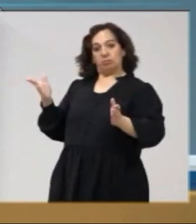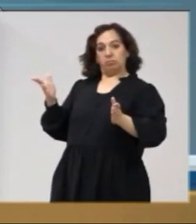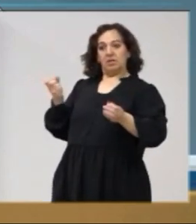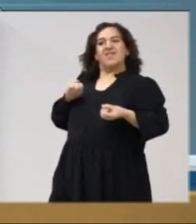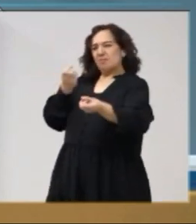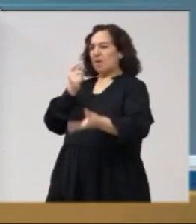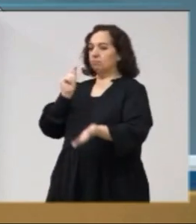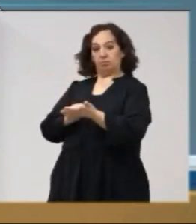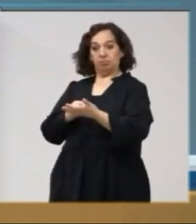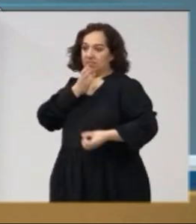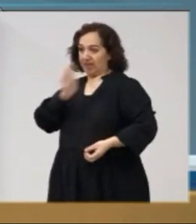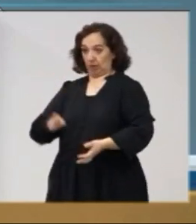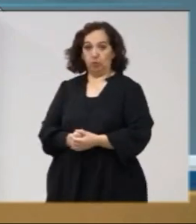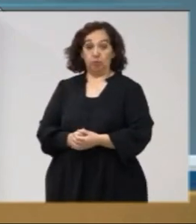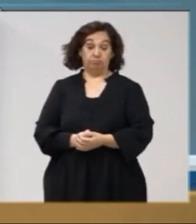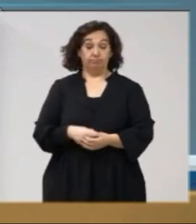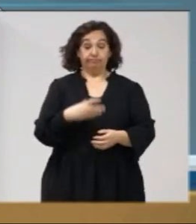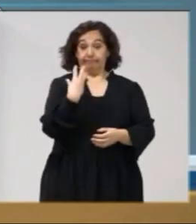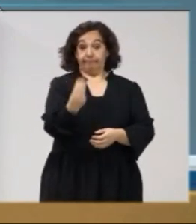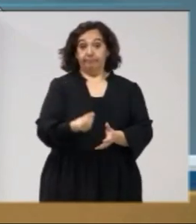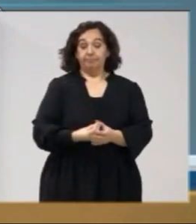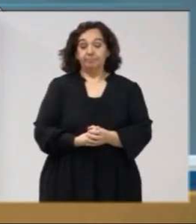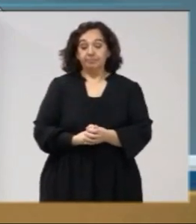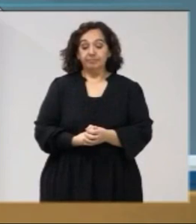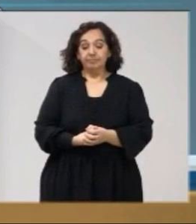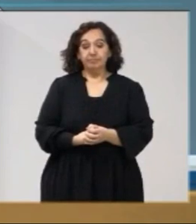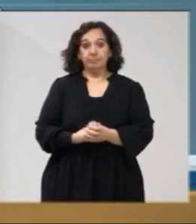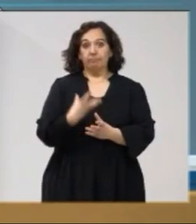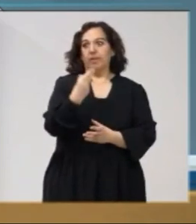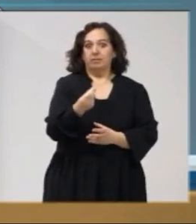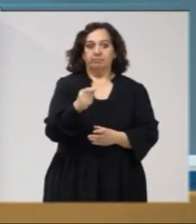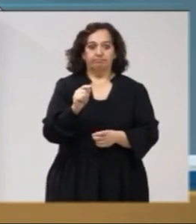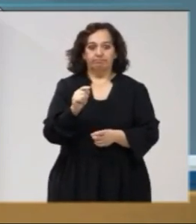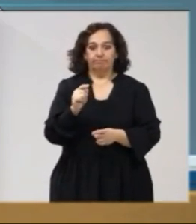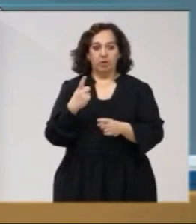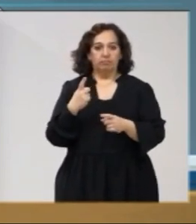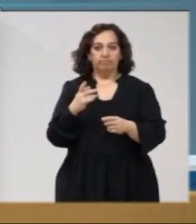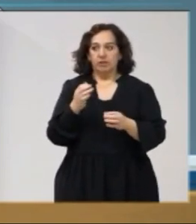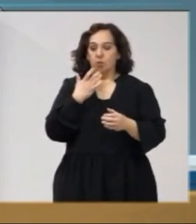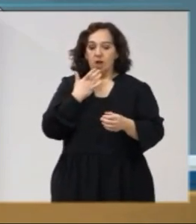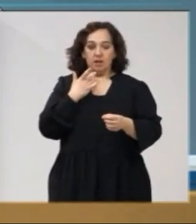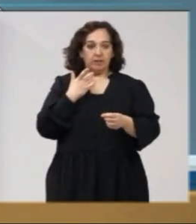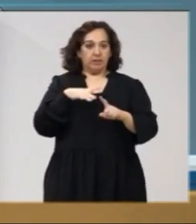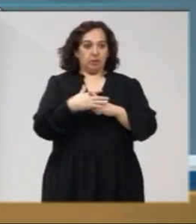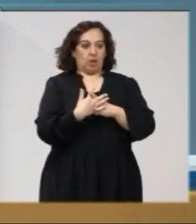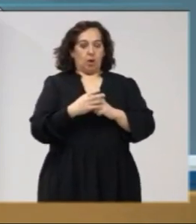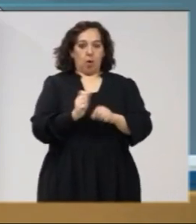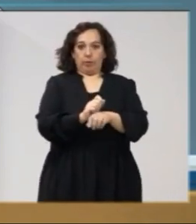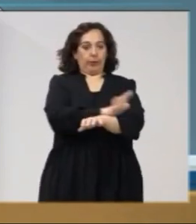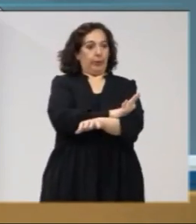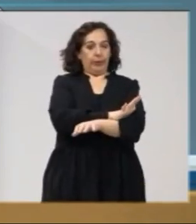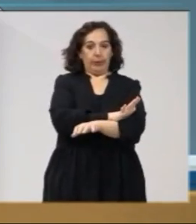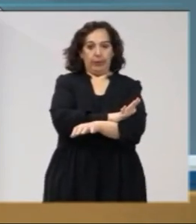inmediatamente. Comprenderéis que es esa de esas cosas que a uno pues le ponen los pelos de